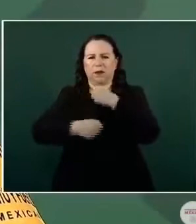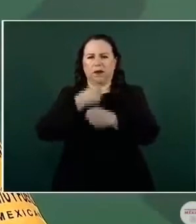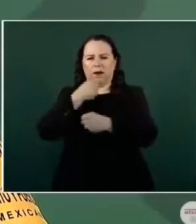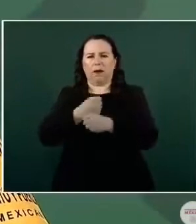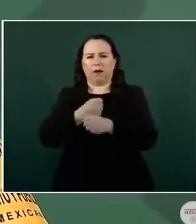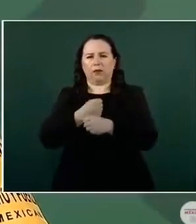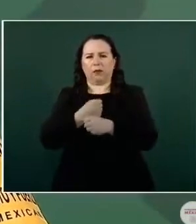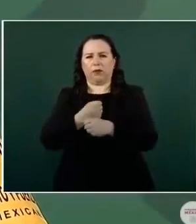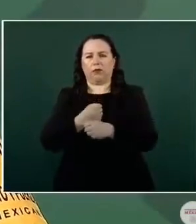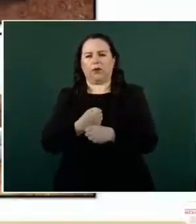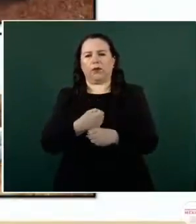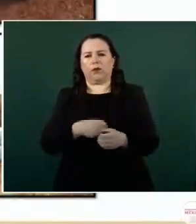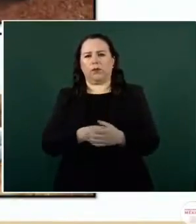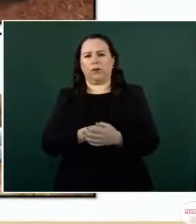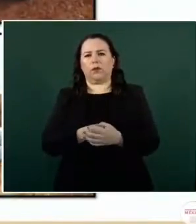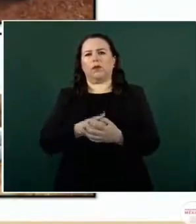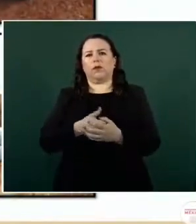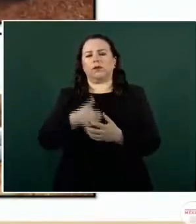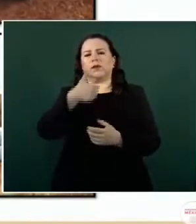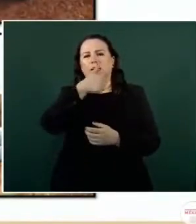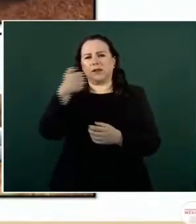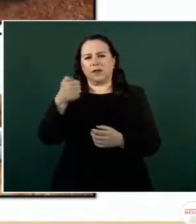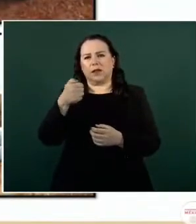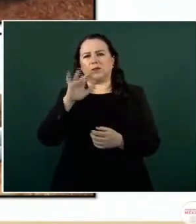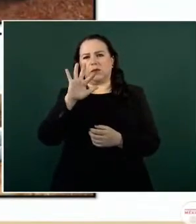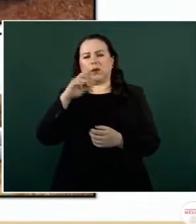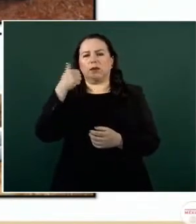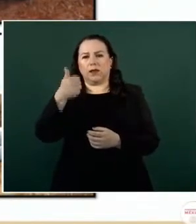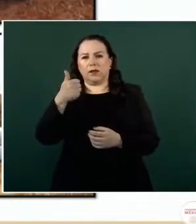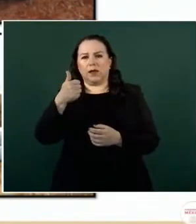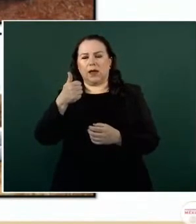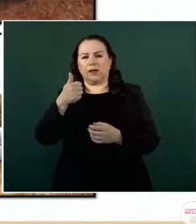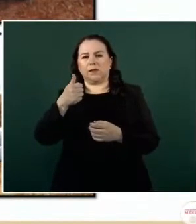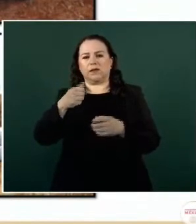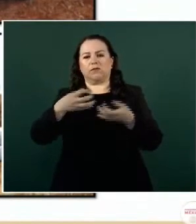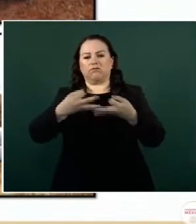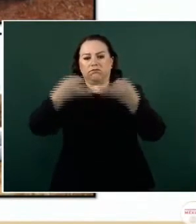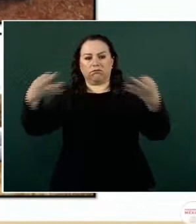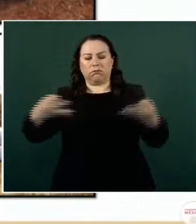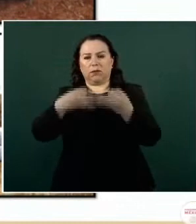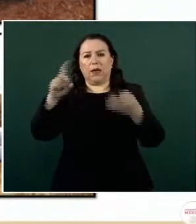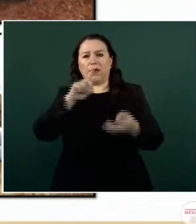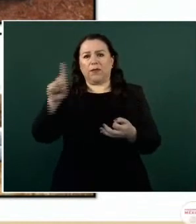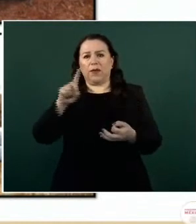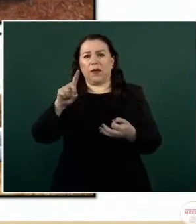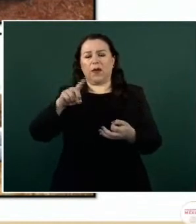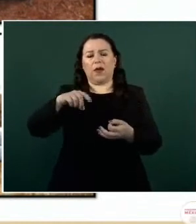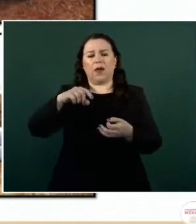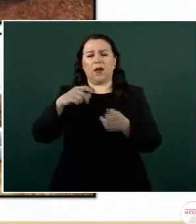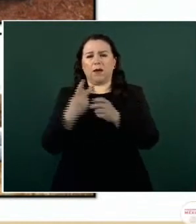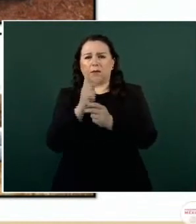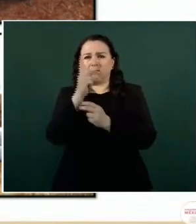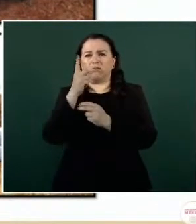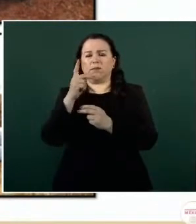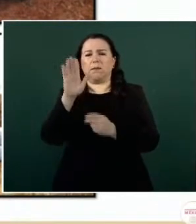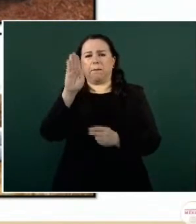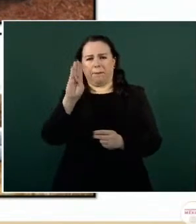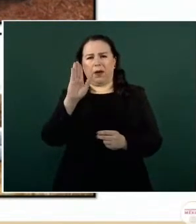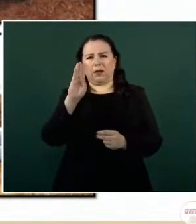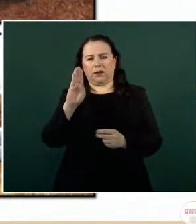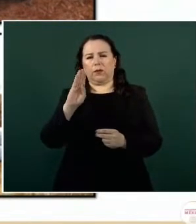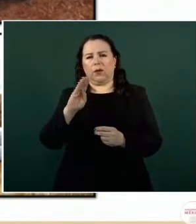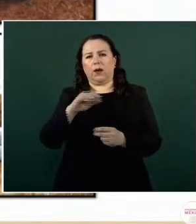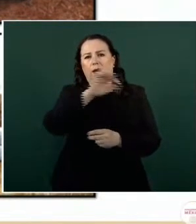656 plantíos de marihuana, siendo un total de la administración de 7.820 plantíos destruidos